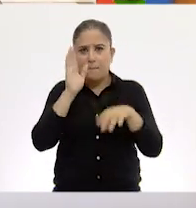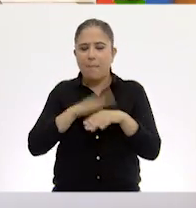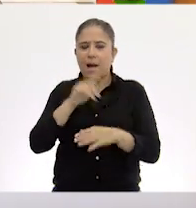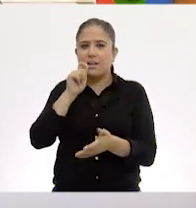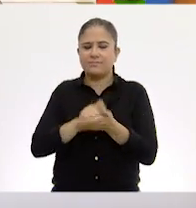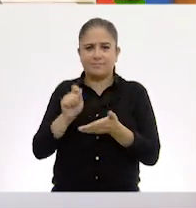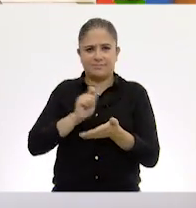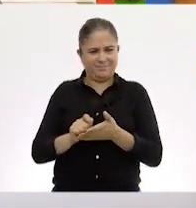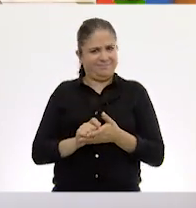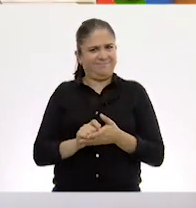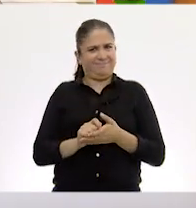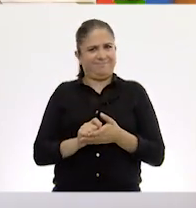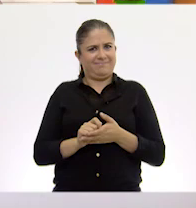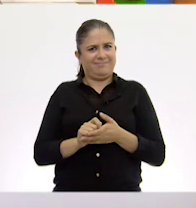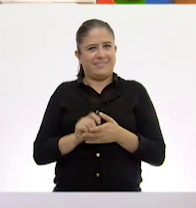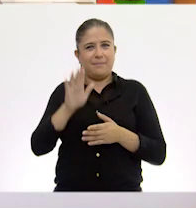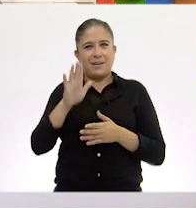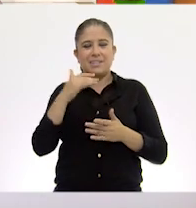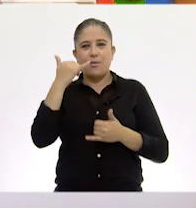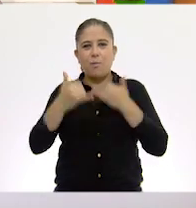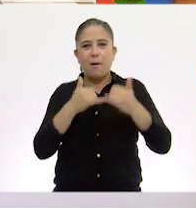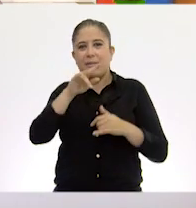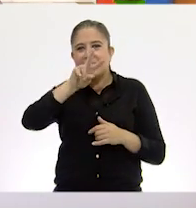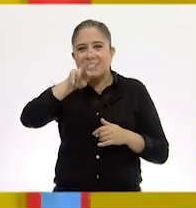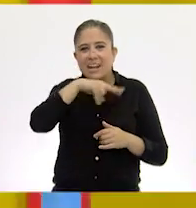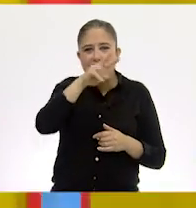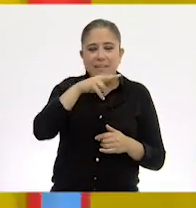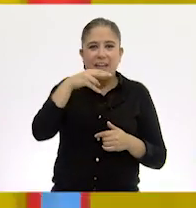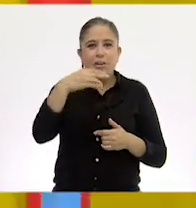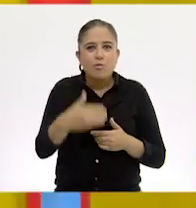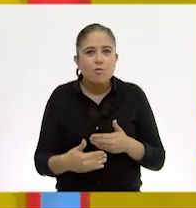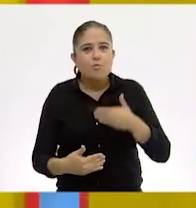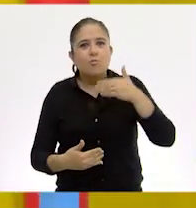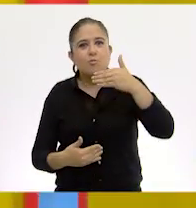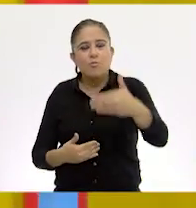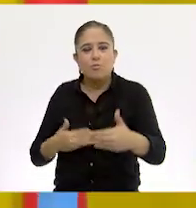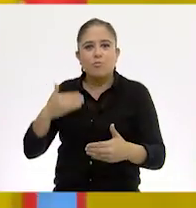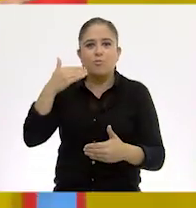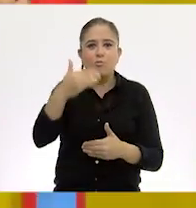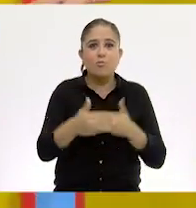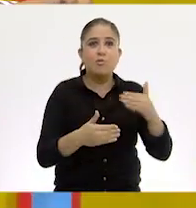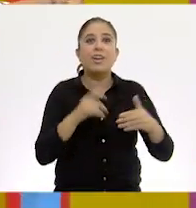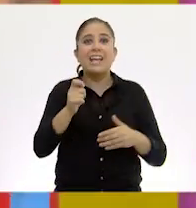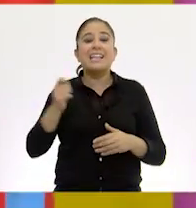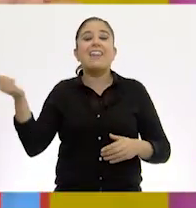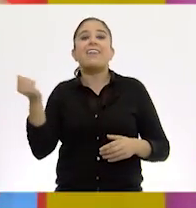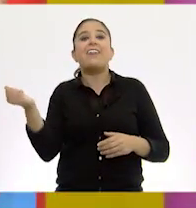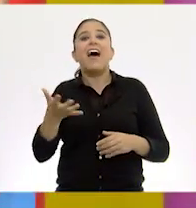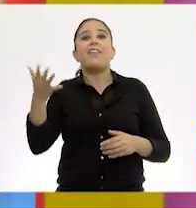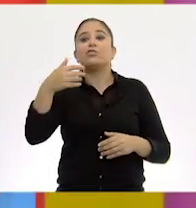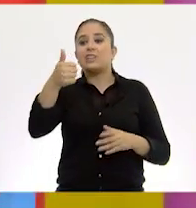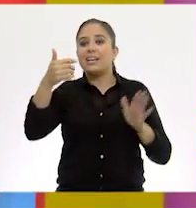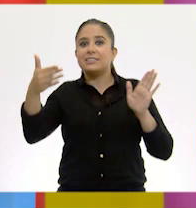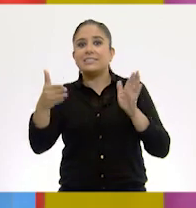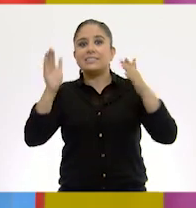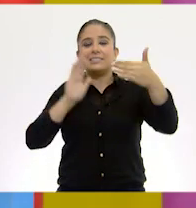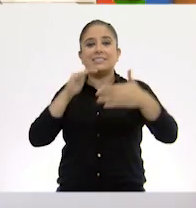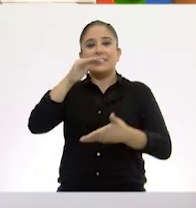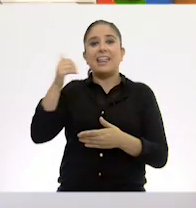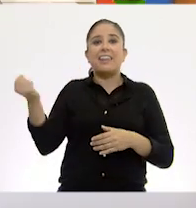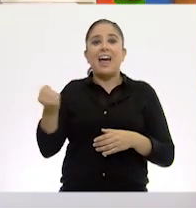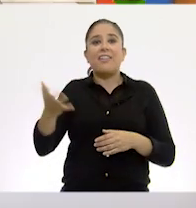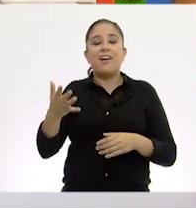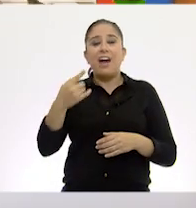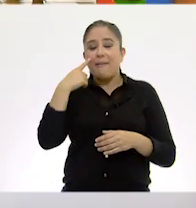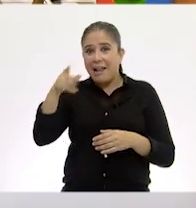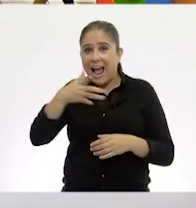¿Avanzar? Ah, sí. Como en el juego de las serpientes y escaleras. ¿Avanzas con un Con un dado. Seis lados. Con un dado, sí. Seis.